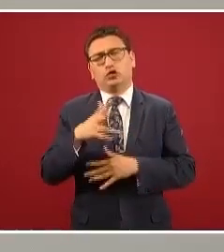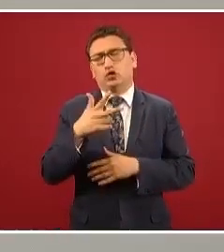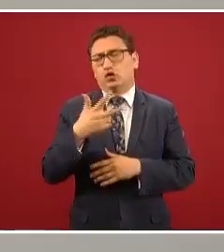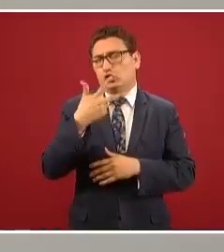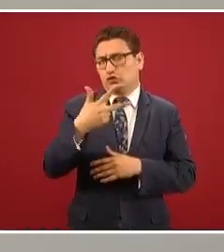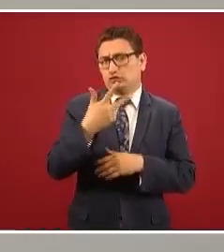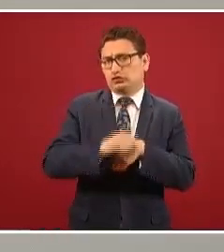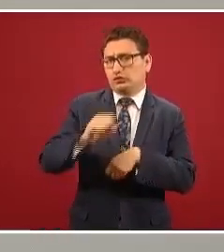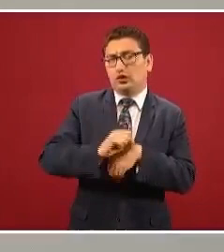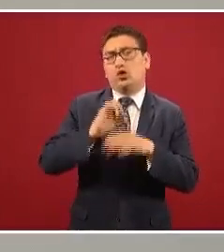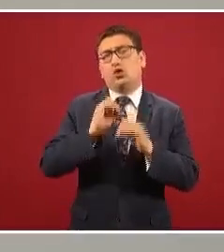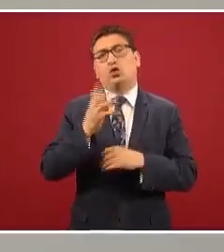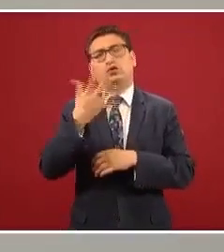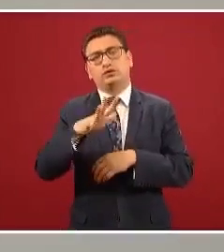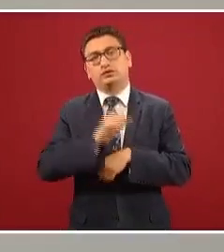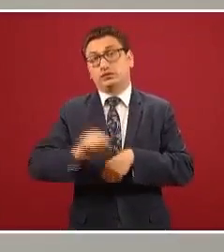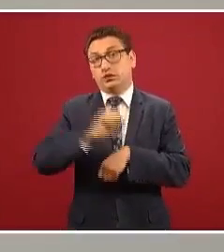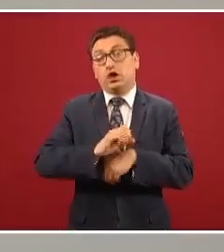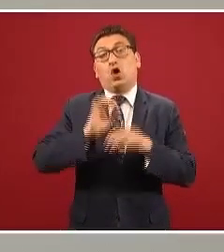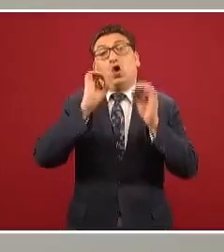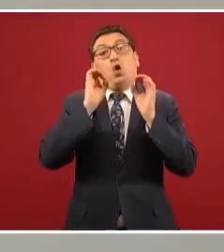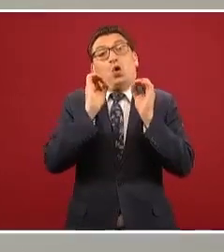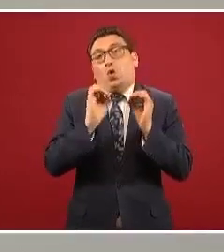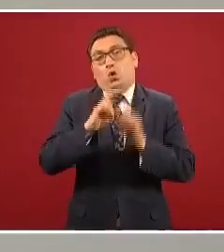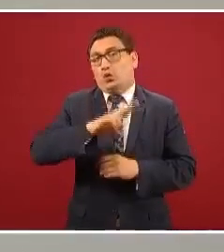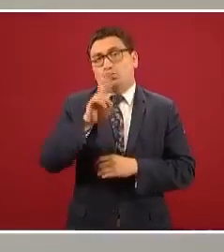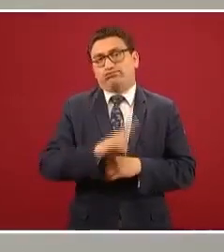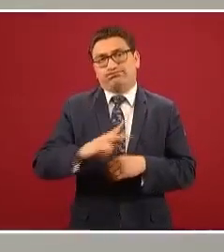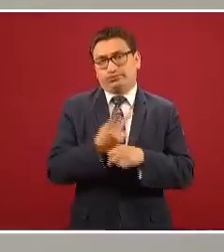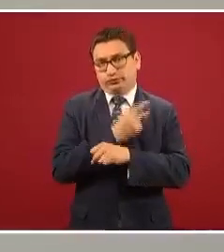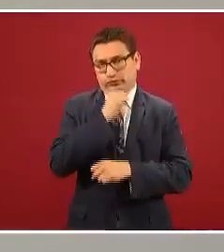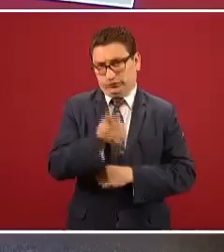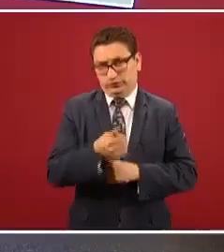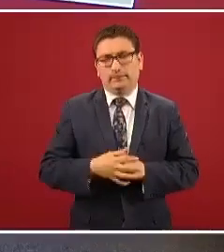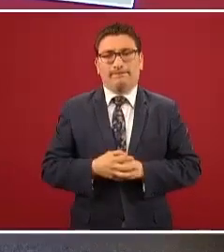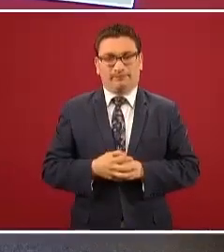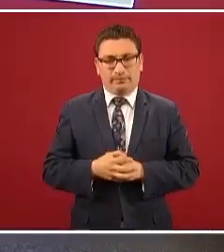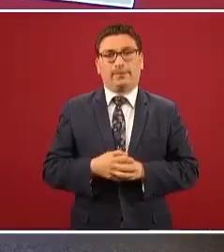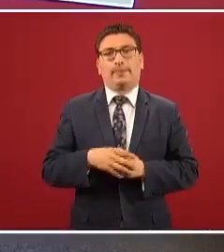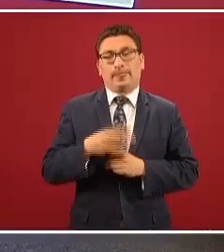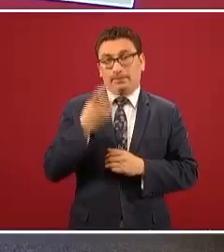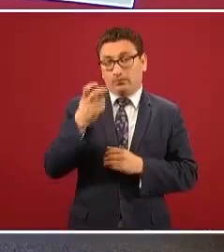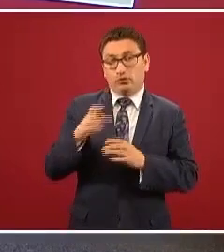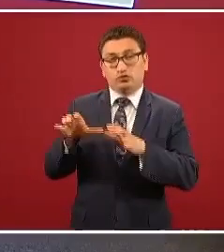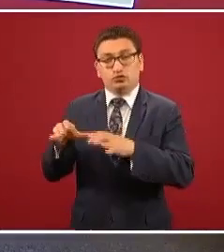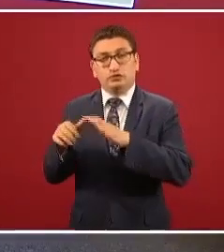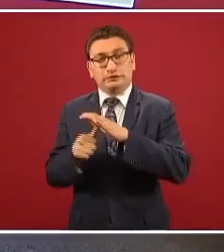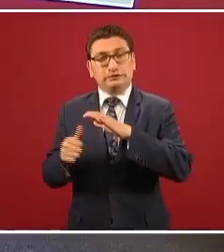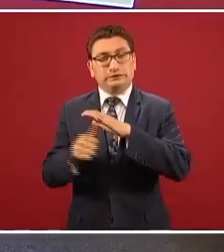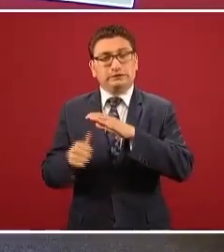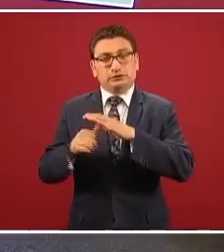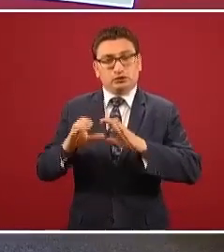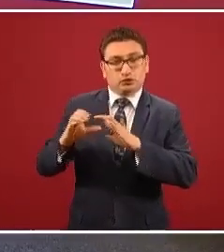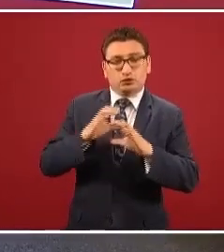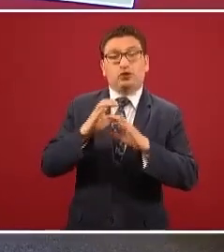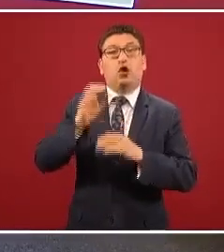semanas o 10 semanas o nunca ocurrir. Insisto en esto, o nunca ocurrir, como ha estado contenido en